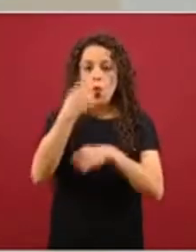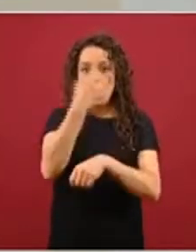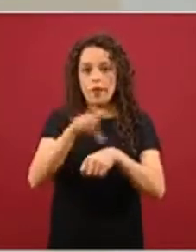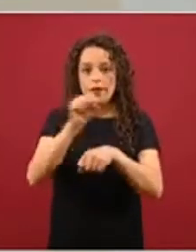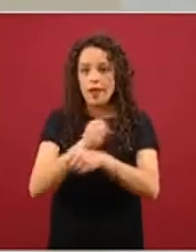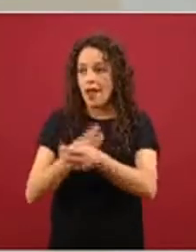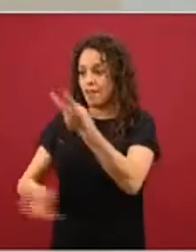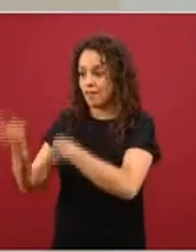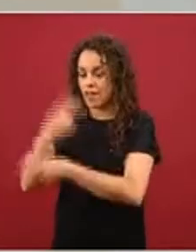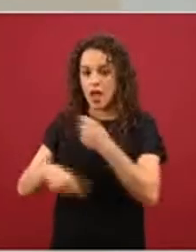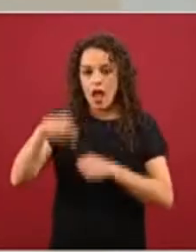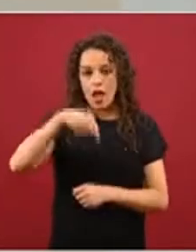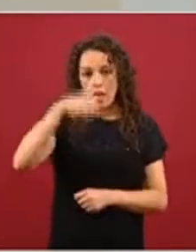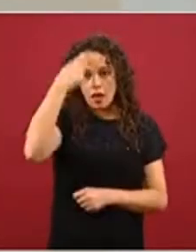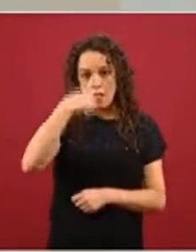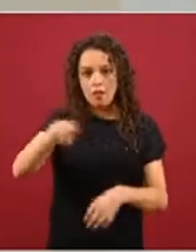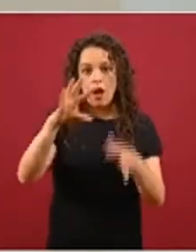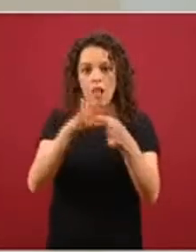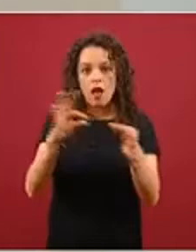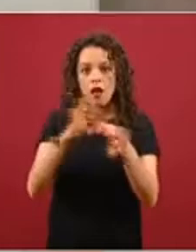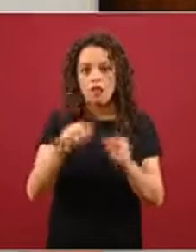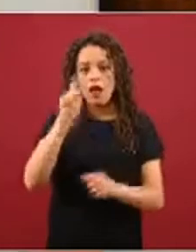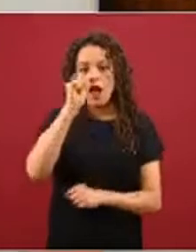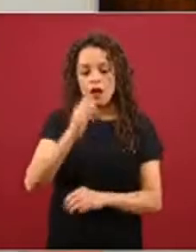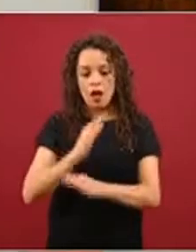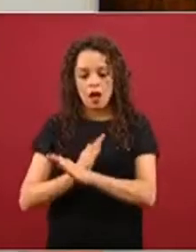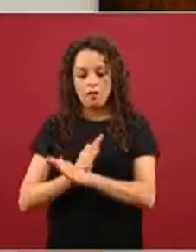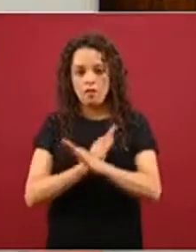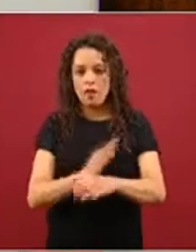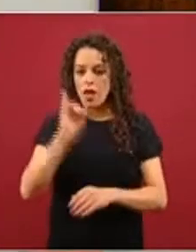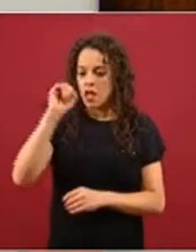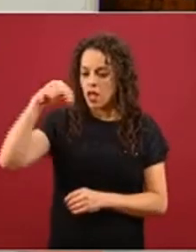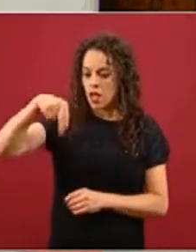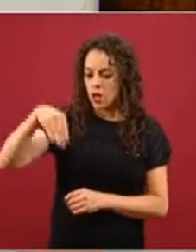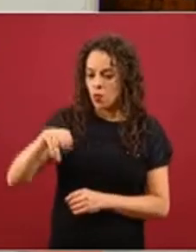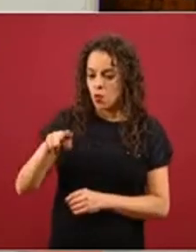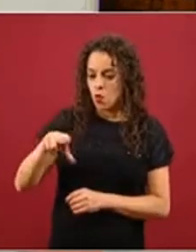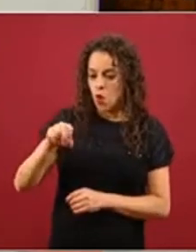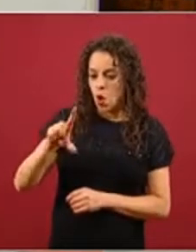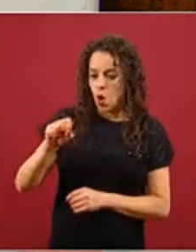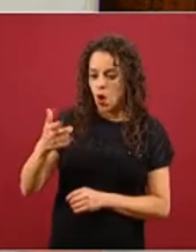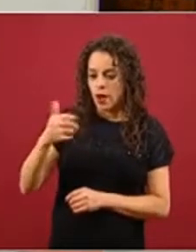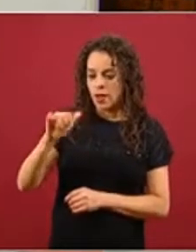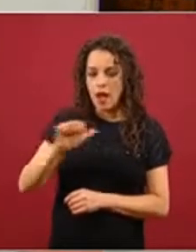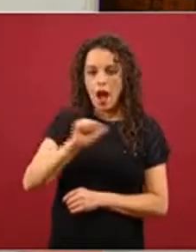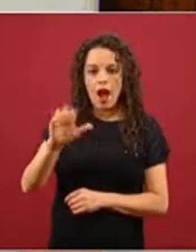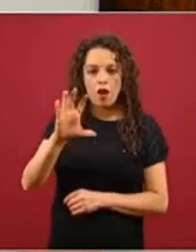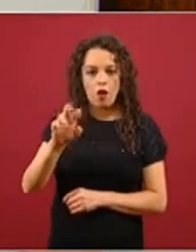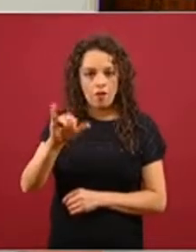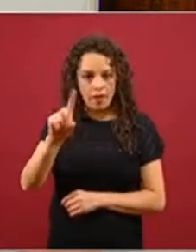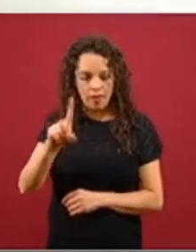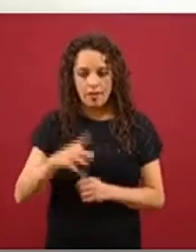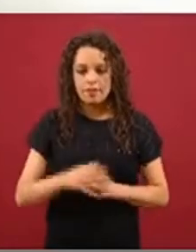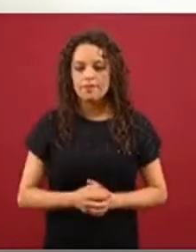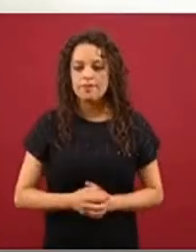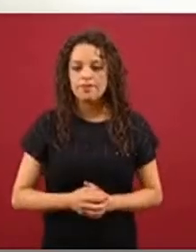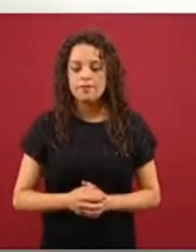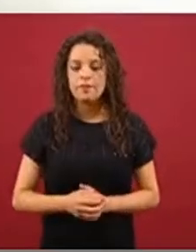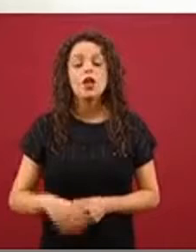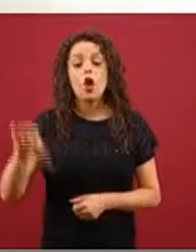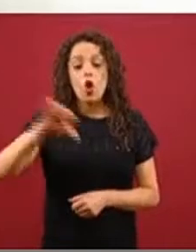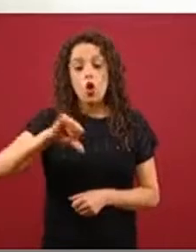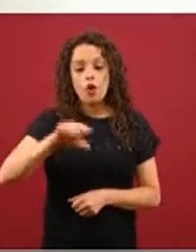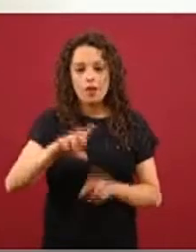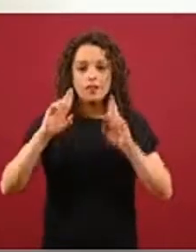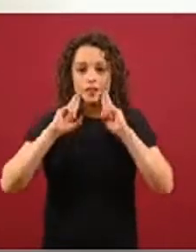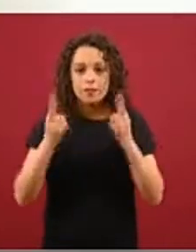venir a hablar de la inmunología de COVID-19. Hoy nos convocó el secretario de Salud, al director del IMSS, al director